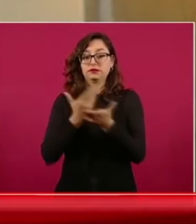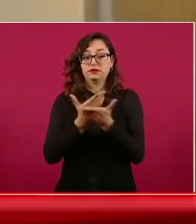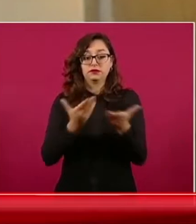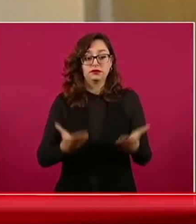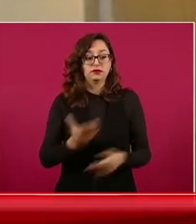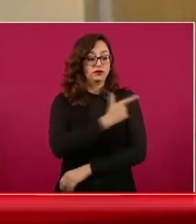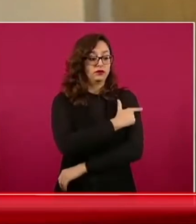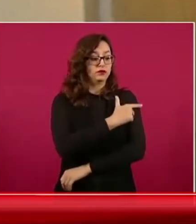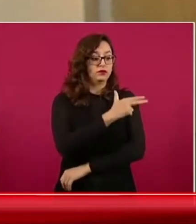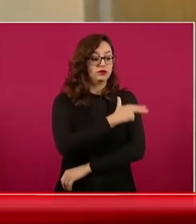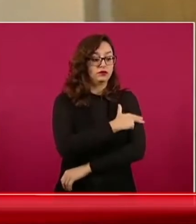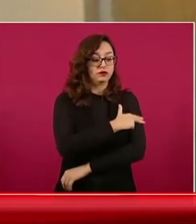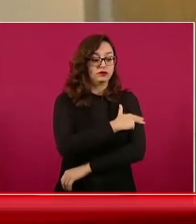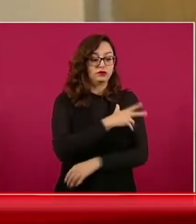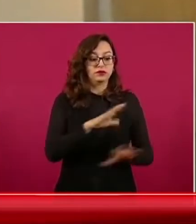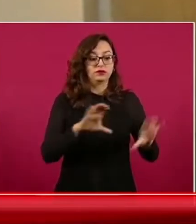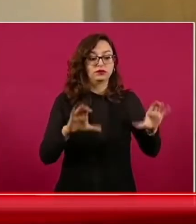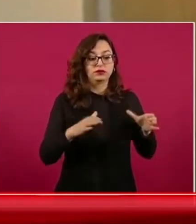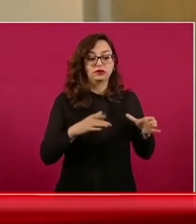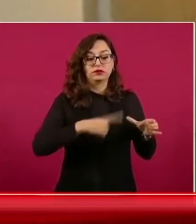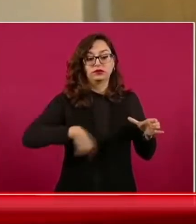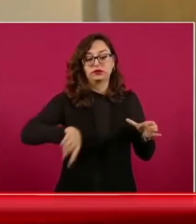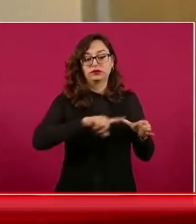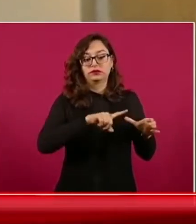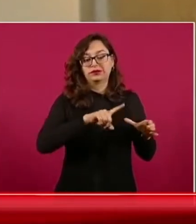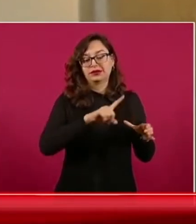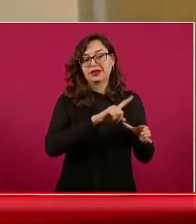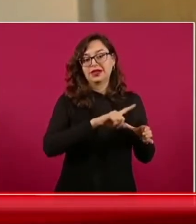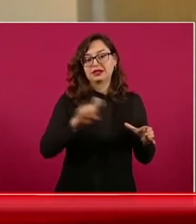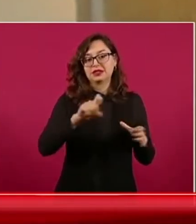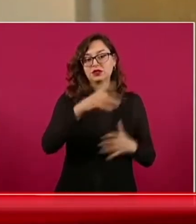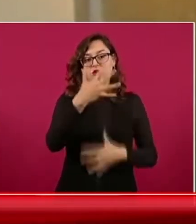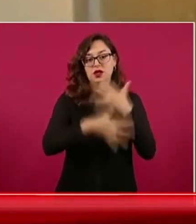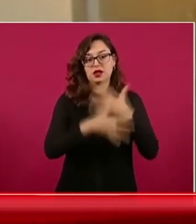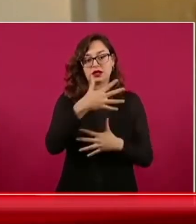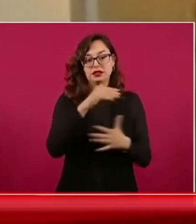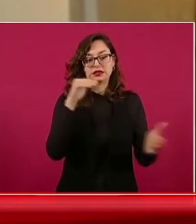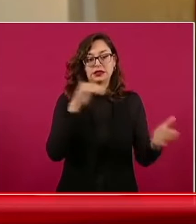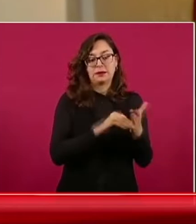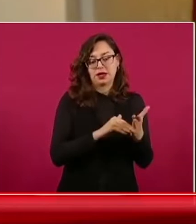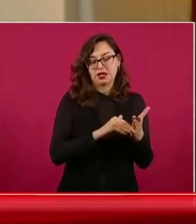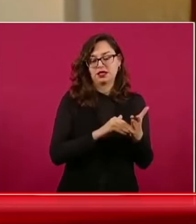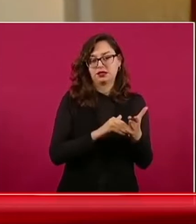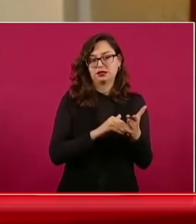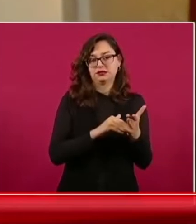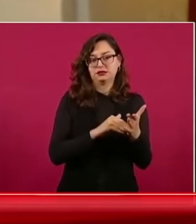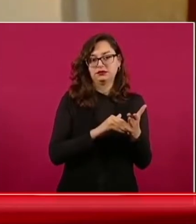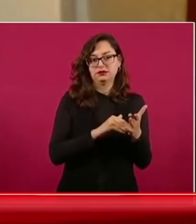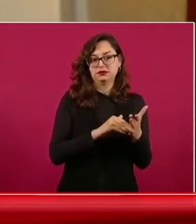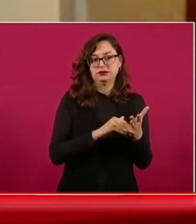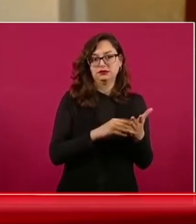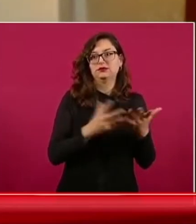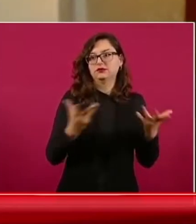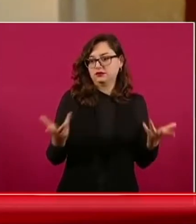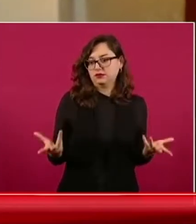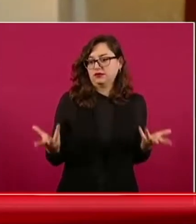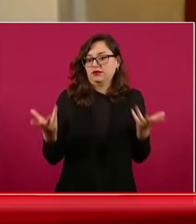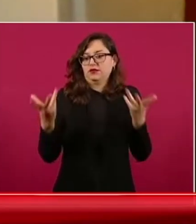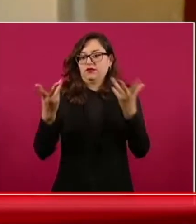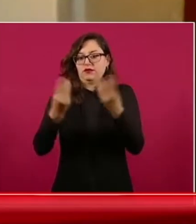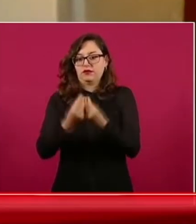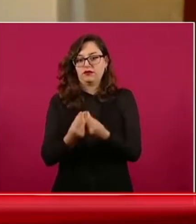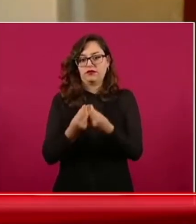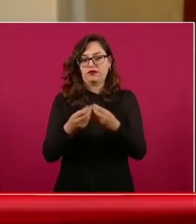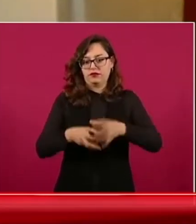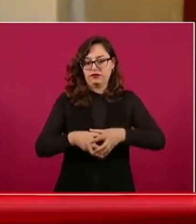115,000 adicionales, a los que además ha ido incrementando tanto Marina